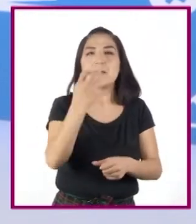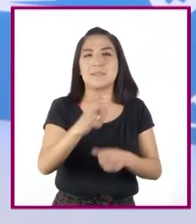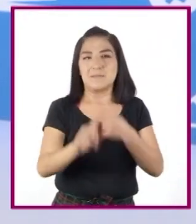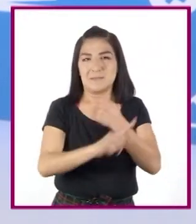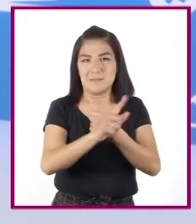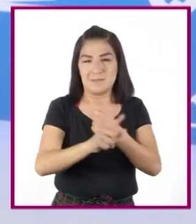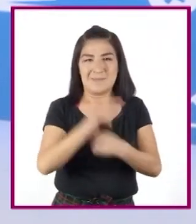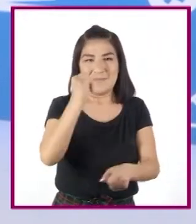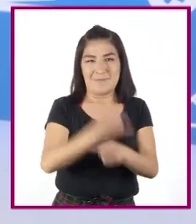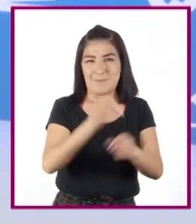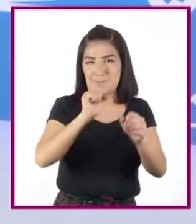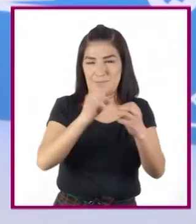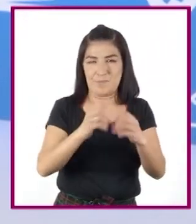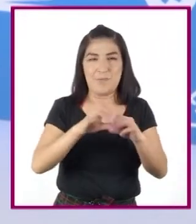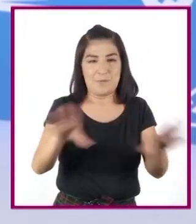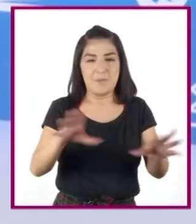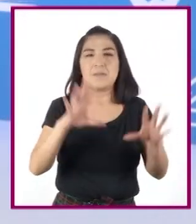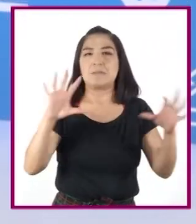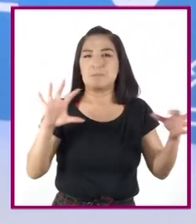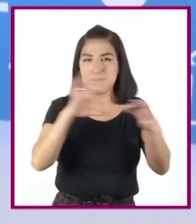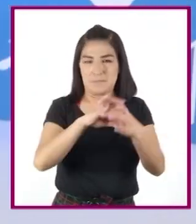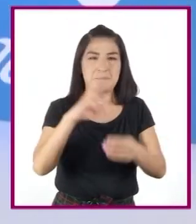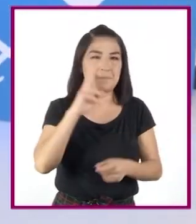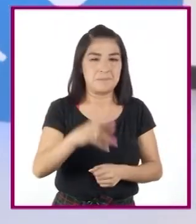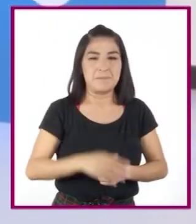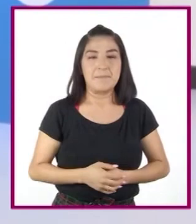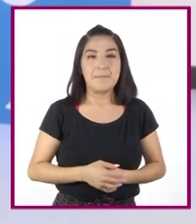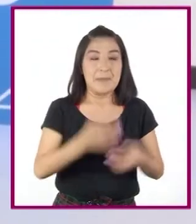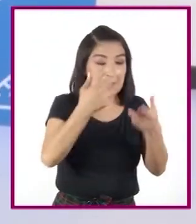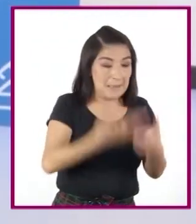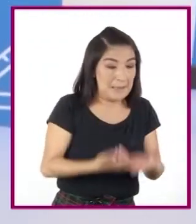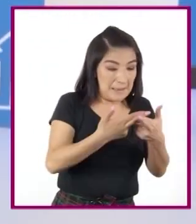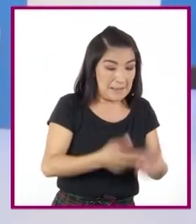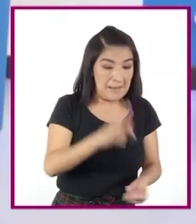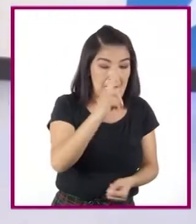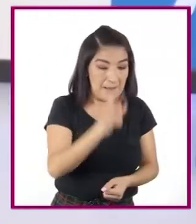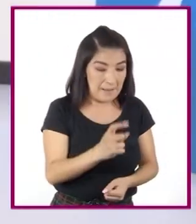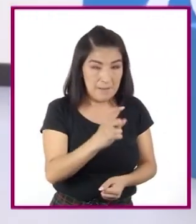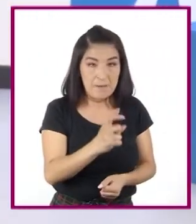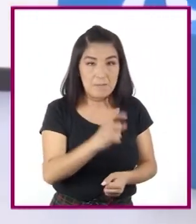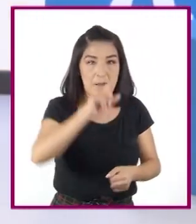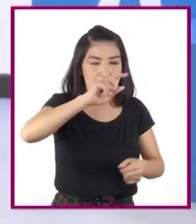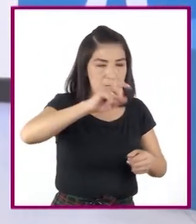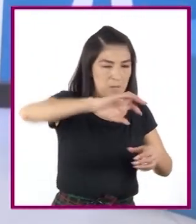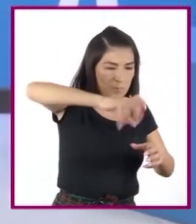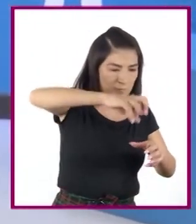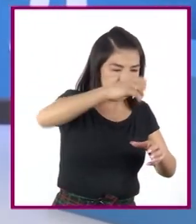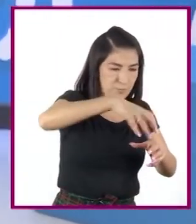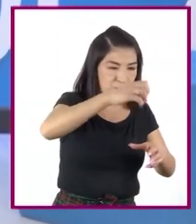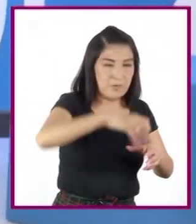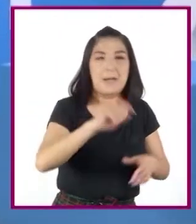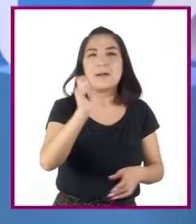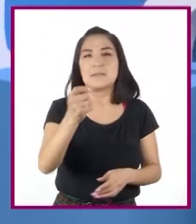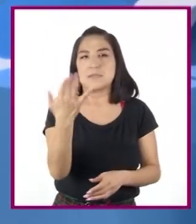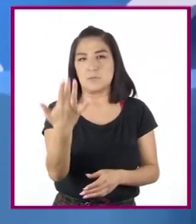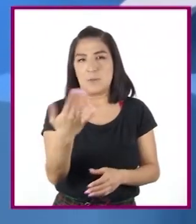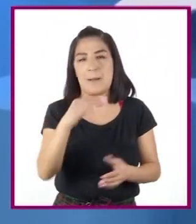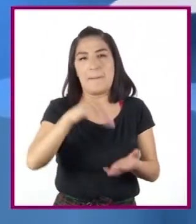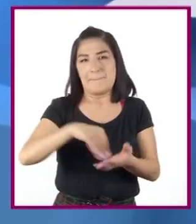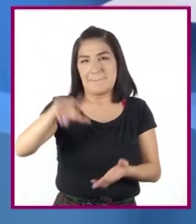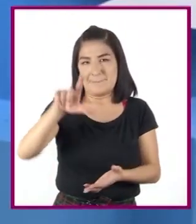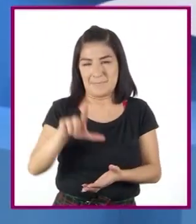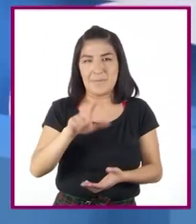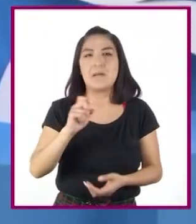siguiente información. La cantidad de agua que sale de la llave es de 50 mililitros por cada